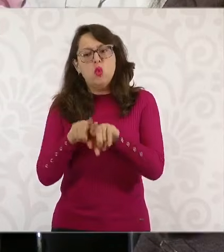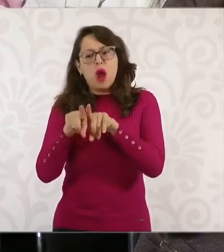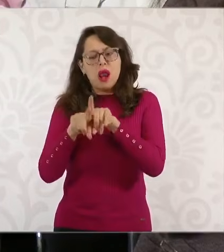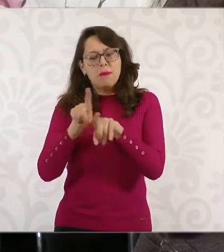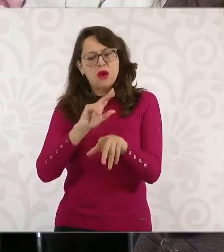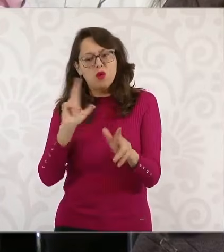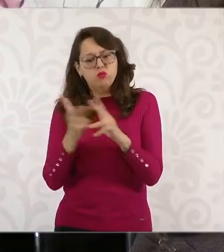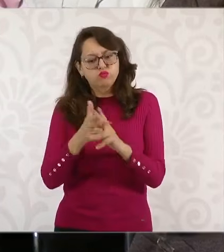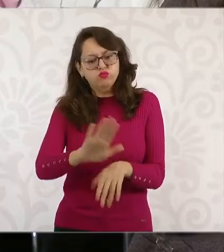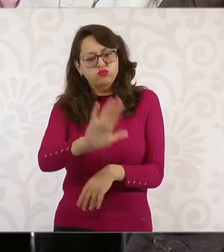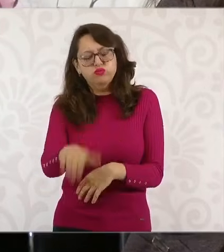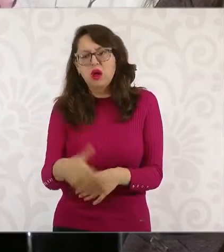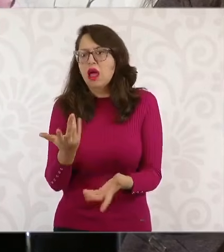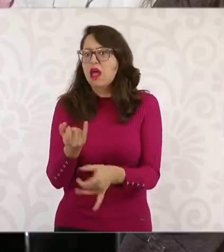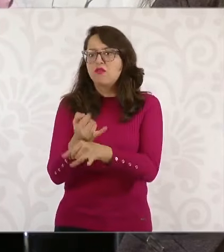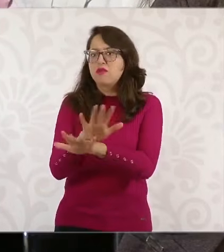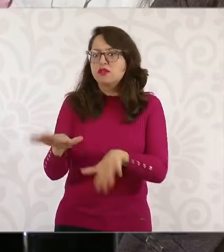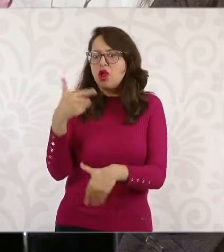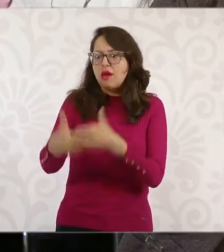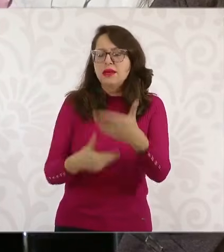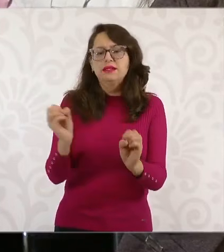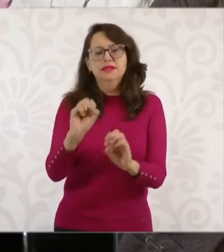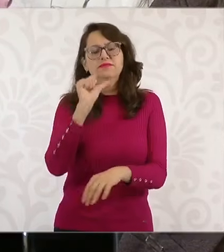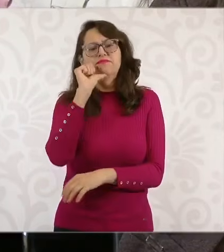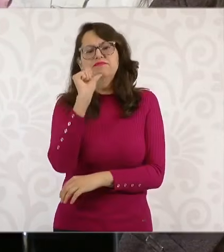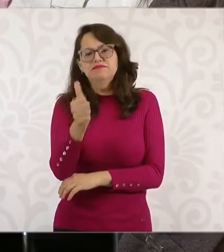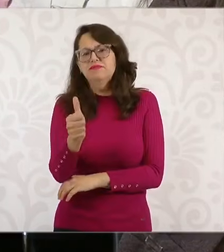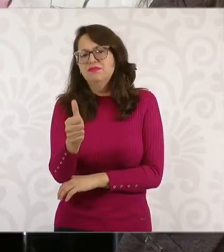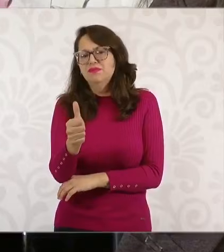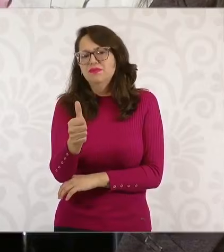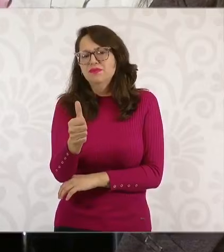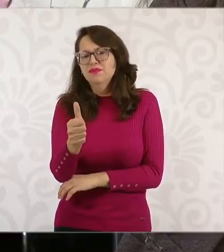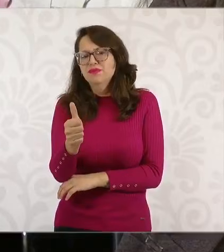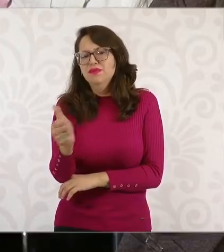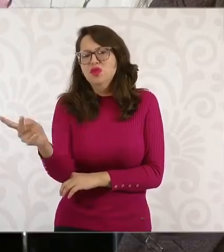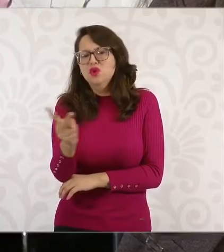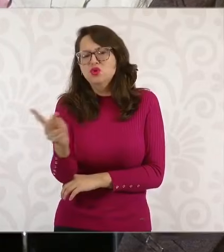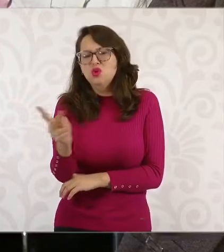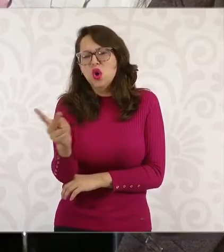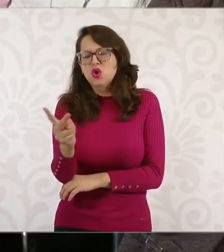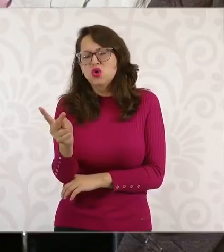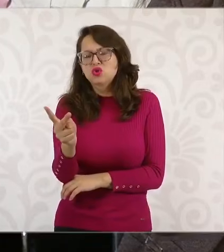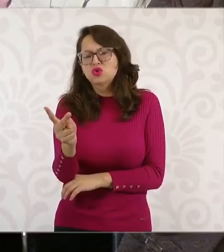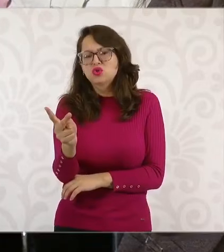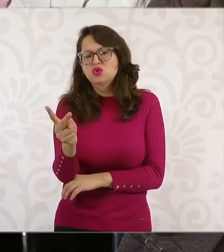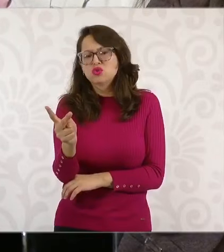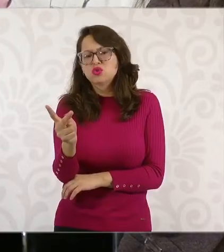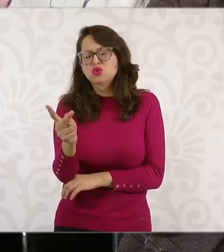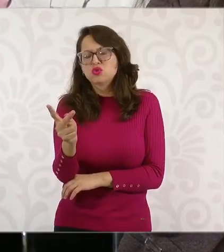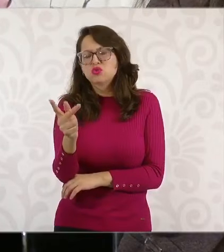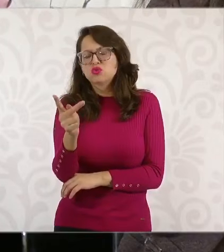Ricardo Taja Ramírez. Por cierto, ambos pertenecían al Partido Revolucionario